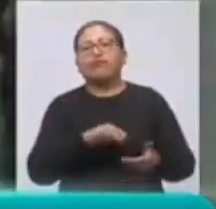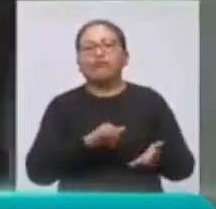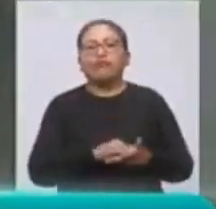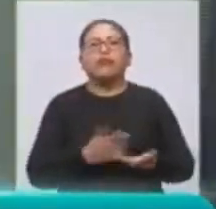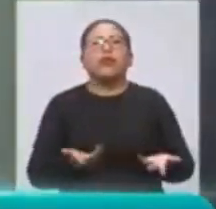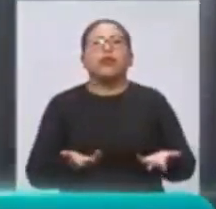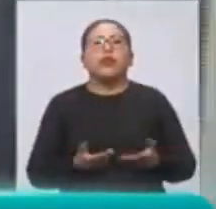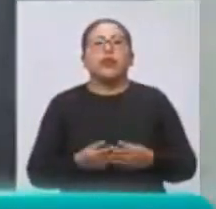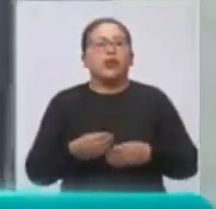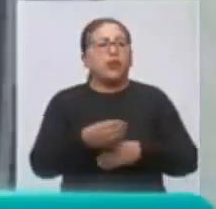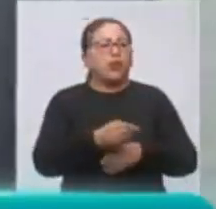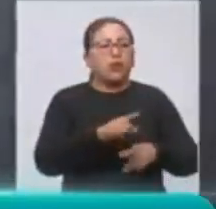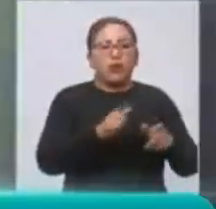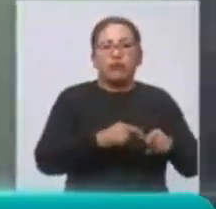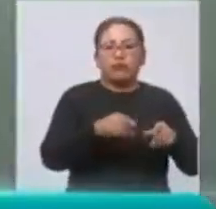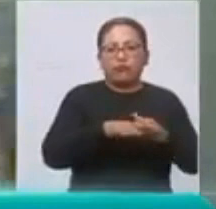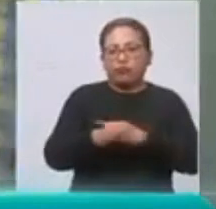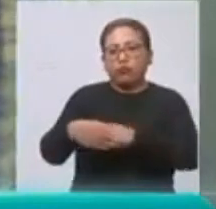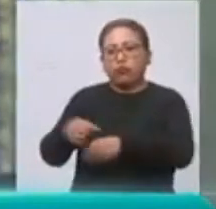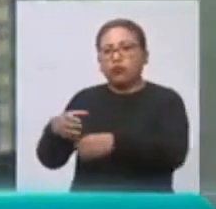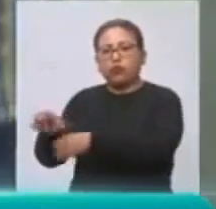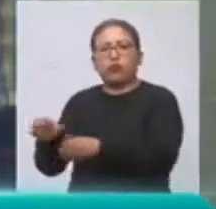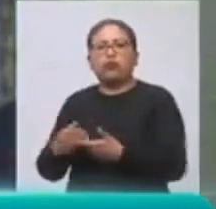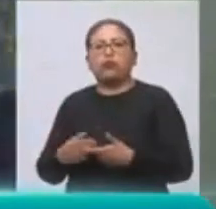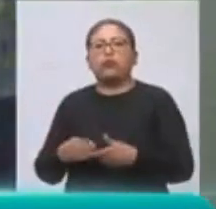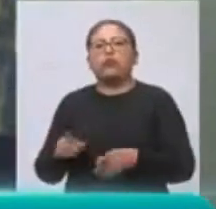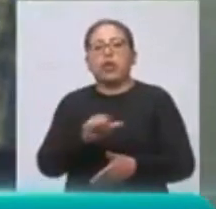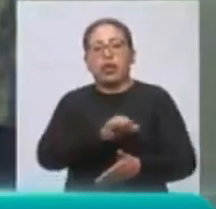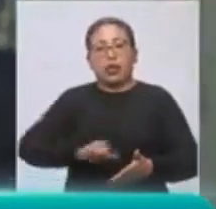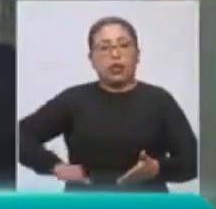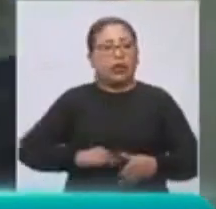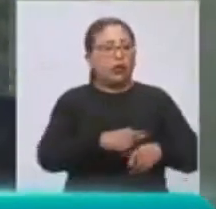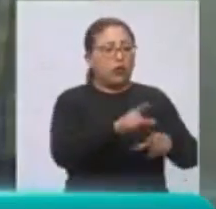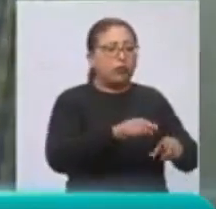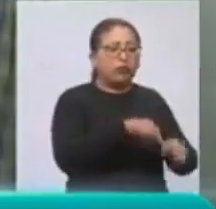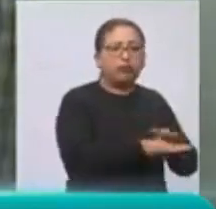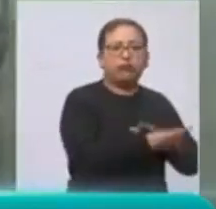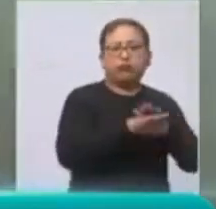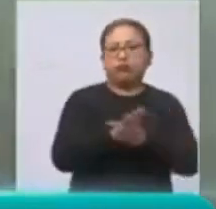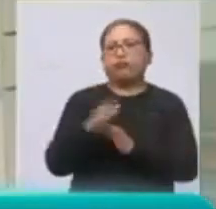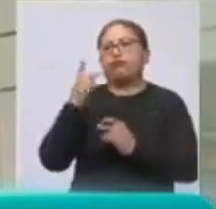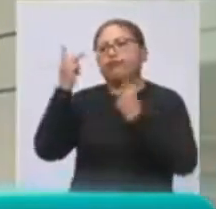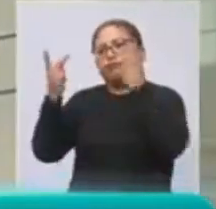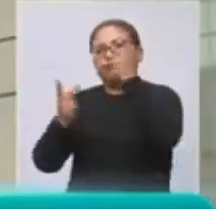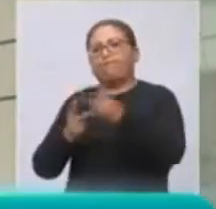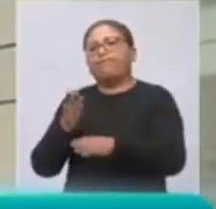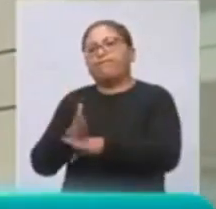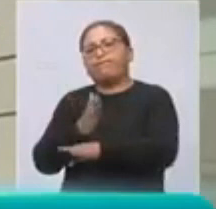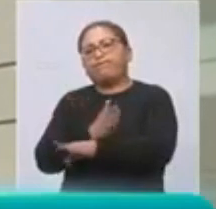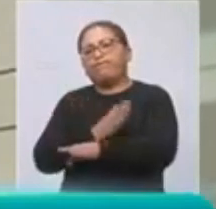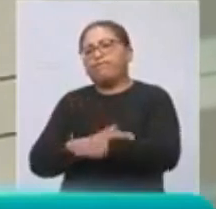y sector quirúrgico. Es de esta forma que el presidente va